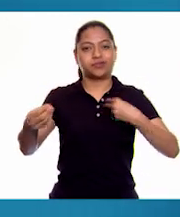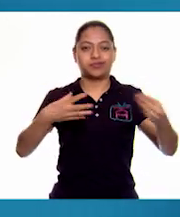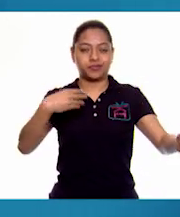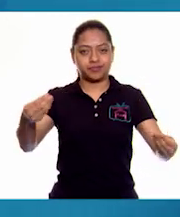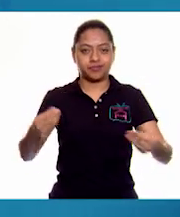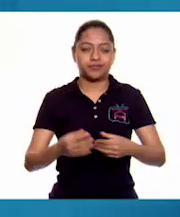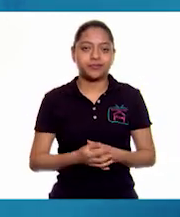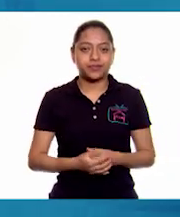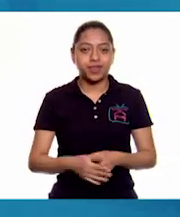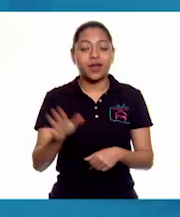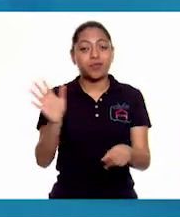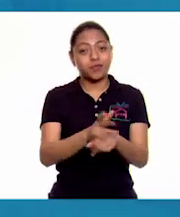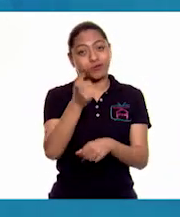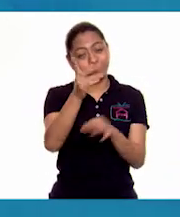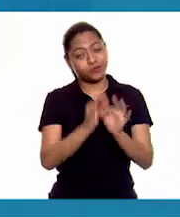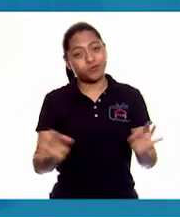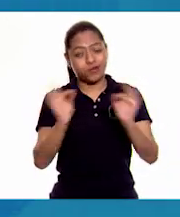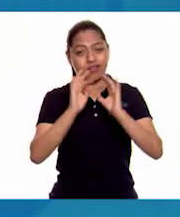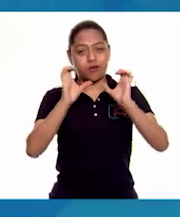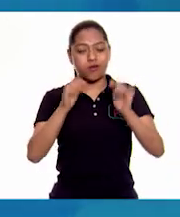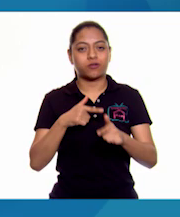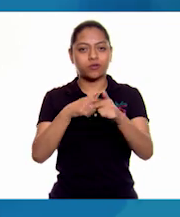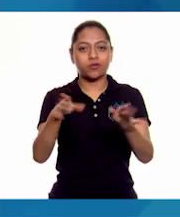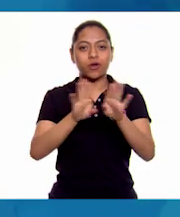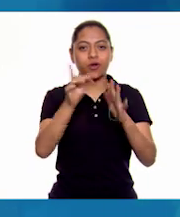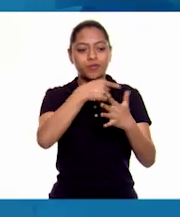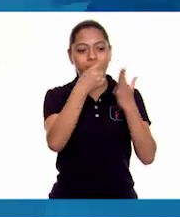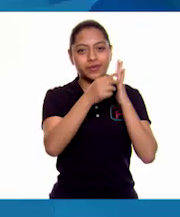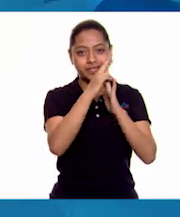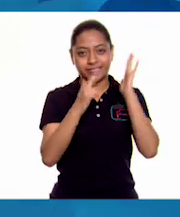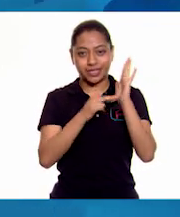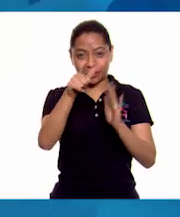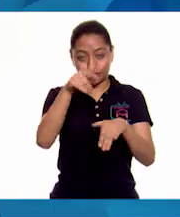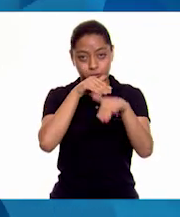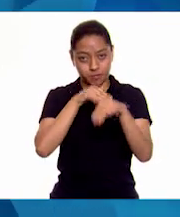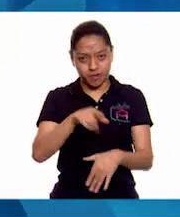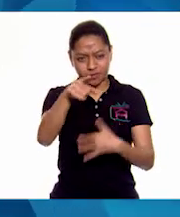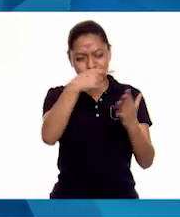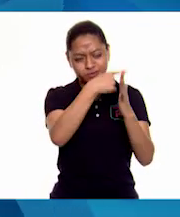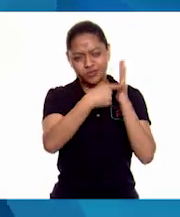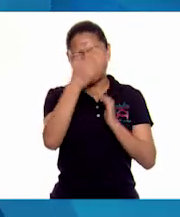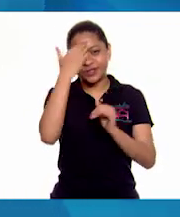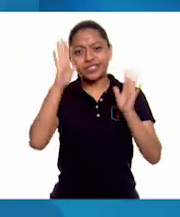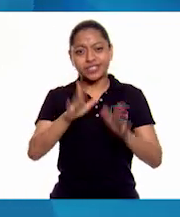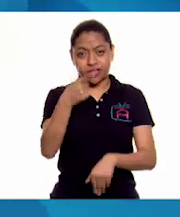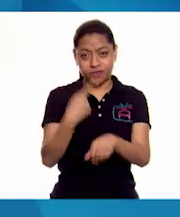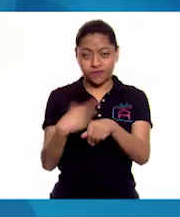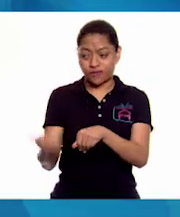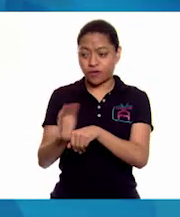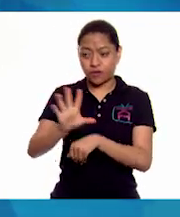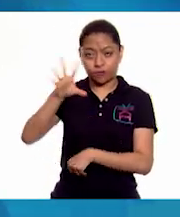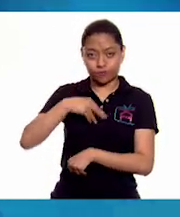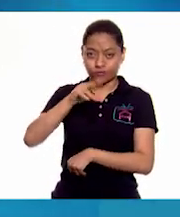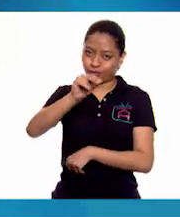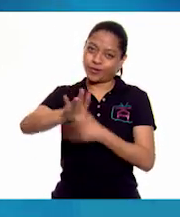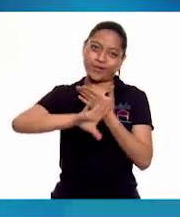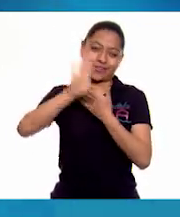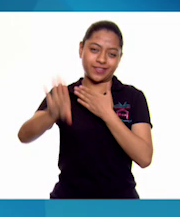personas. Por eso hay que continuar cuidándonos siguiendo las buenas prácticas que ya todos conocemos para evitar contagiarnos.